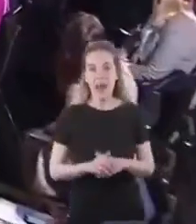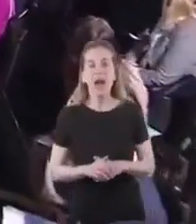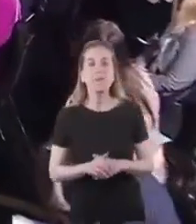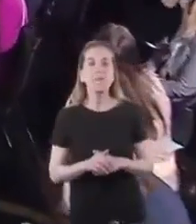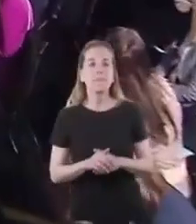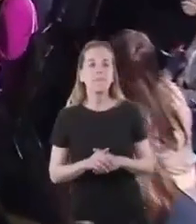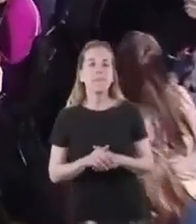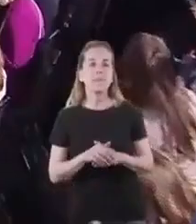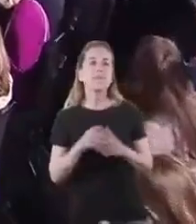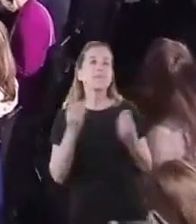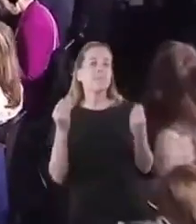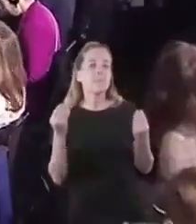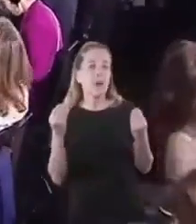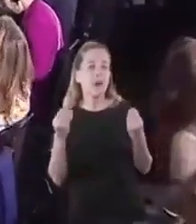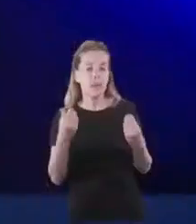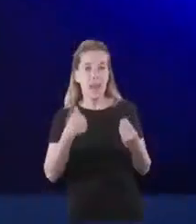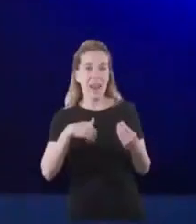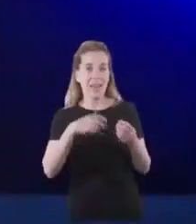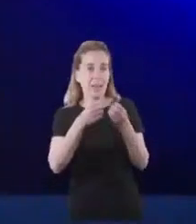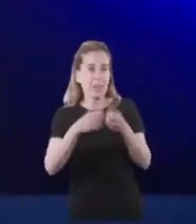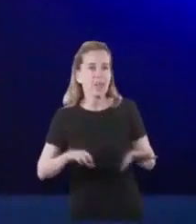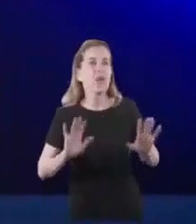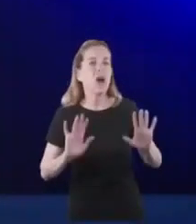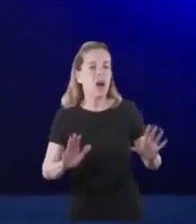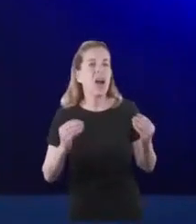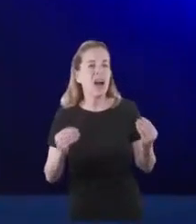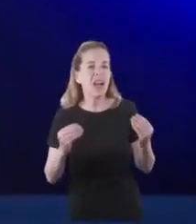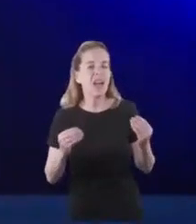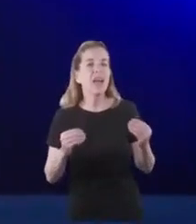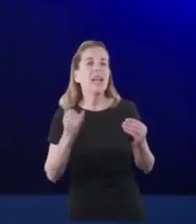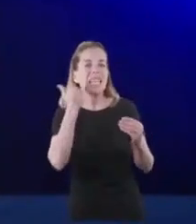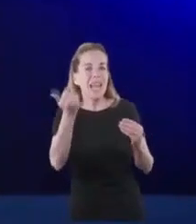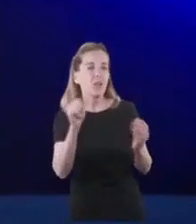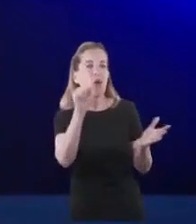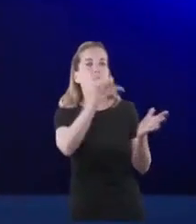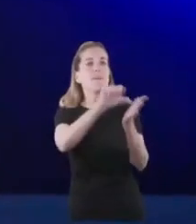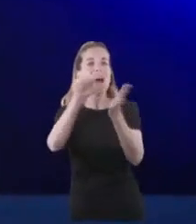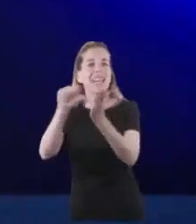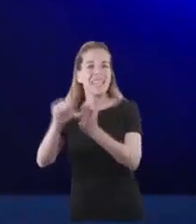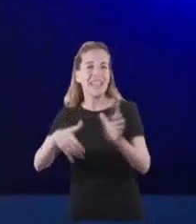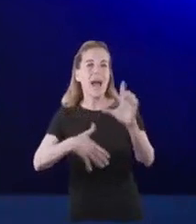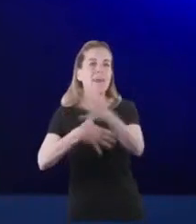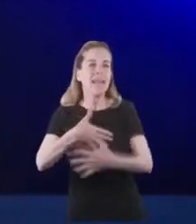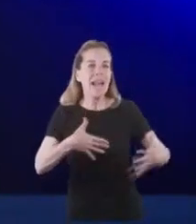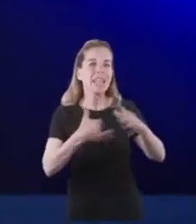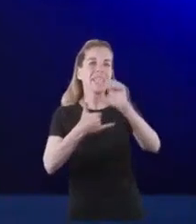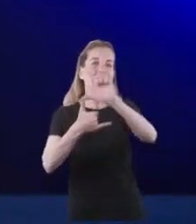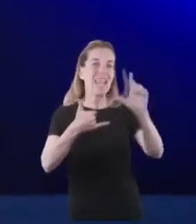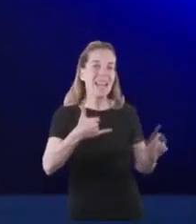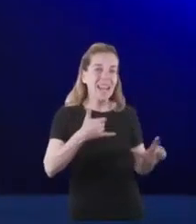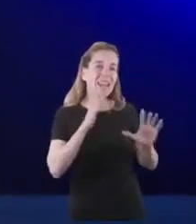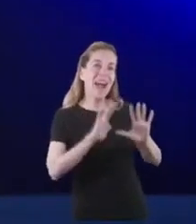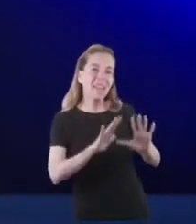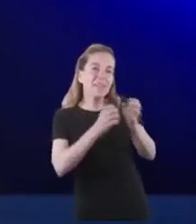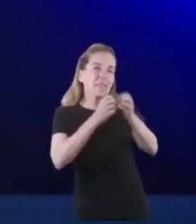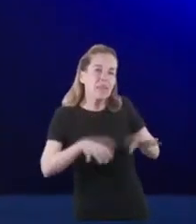inició, producto del acompañamiento de todos los países de América Latina y el Caribe, inició